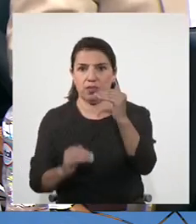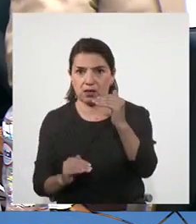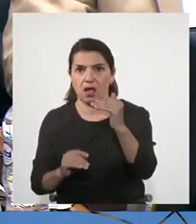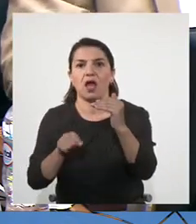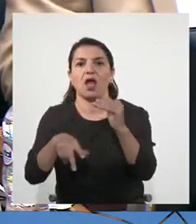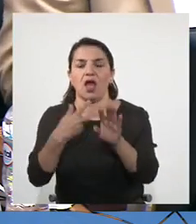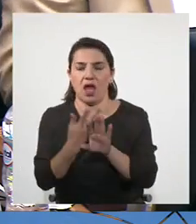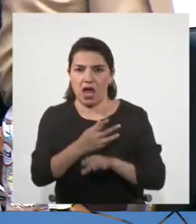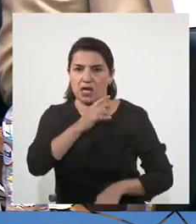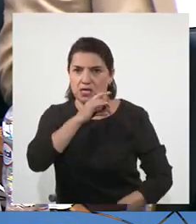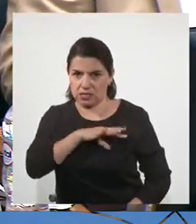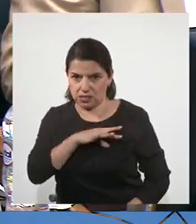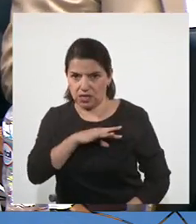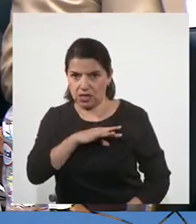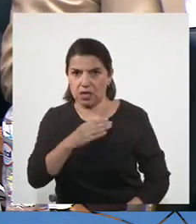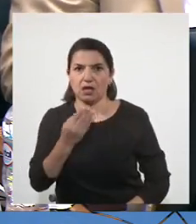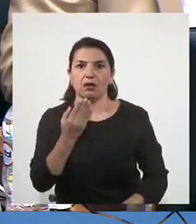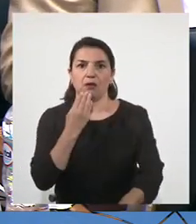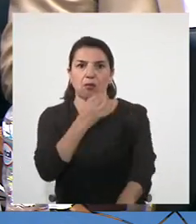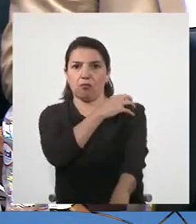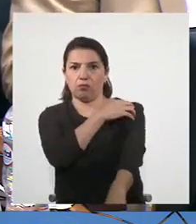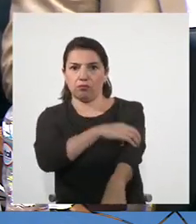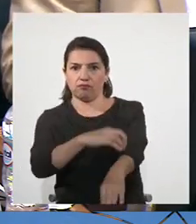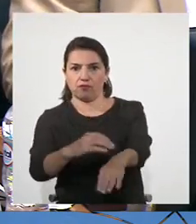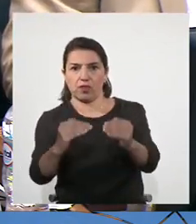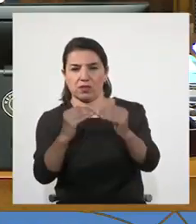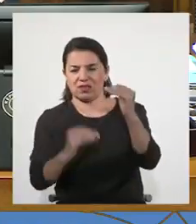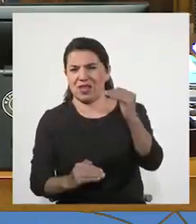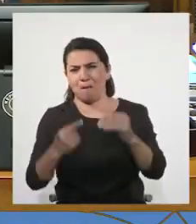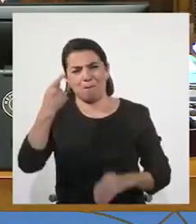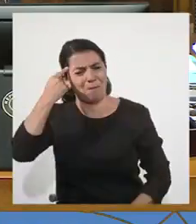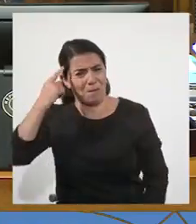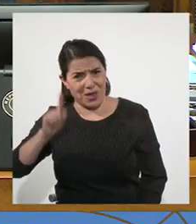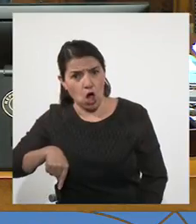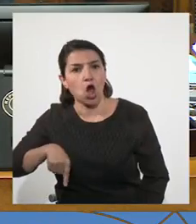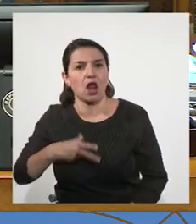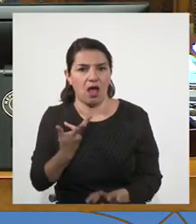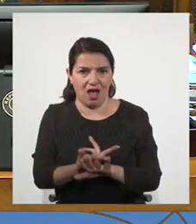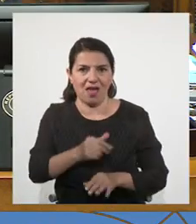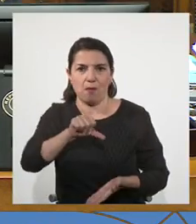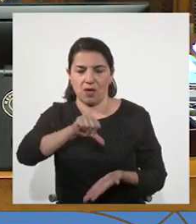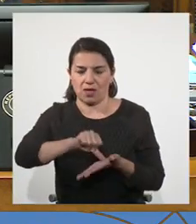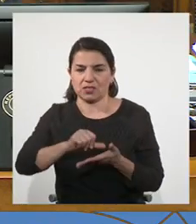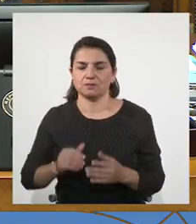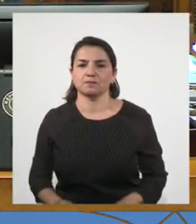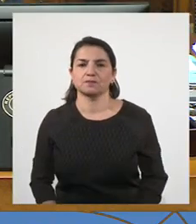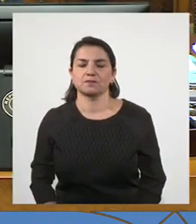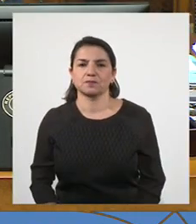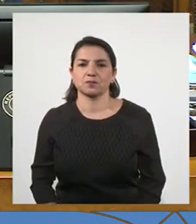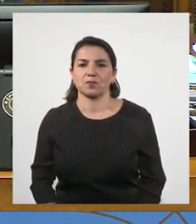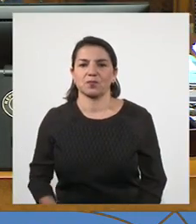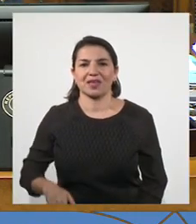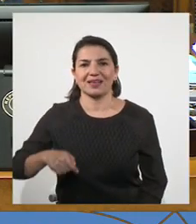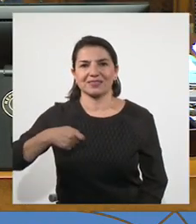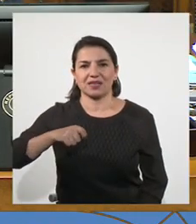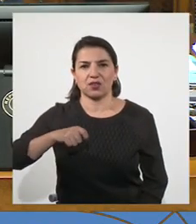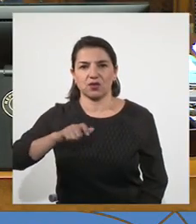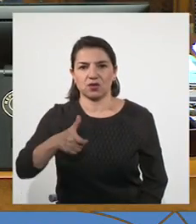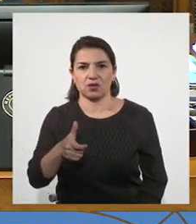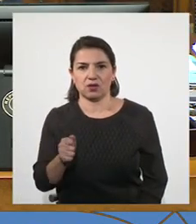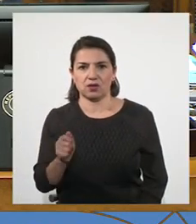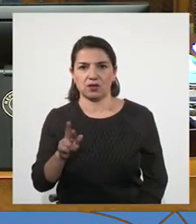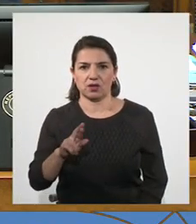la desigualdad territorial es una de las peores que tiene el país. Muchas gracias. Gracias, senador. Tiene la palabra el senador García Huidobro.